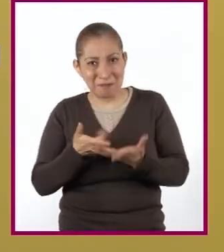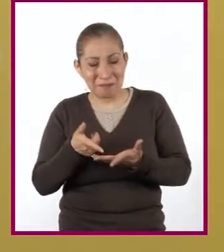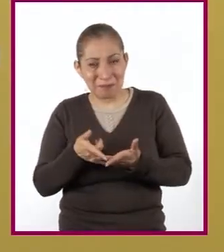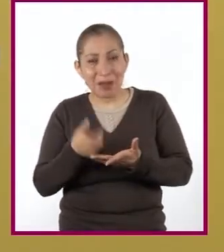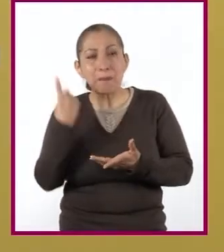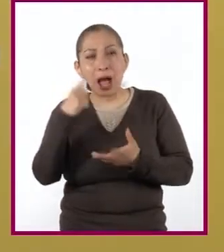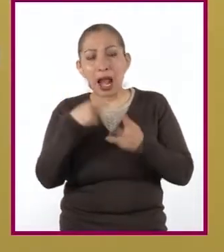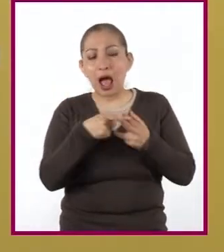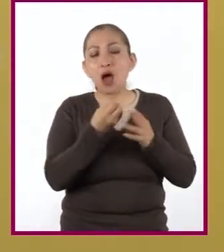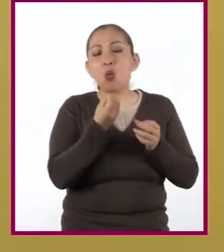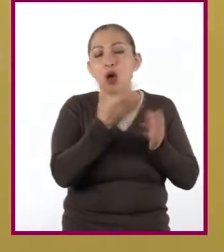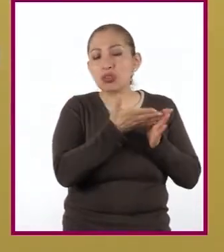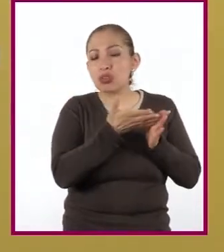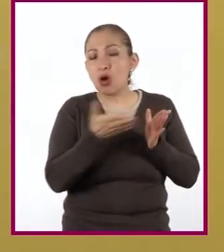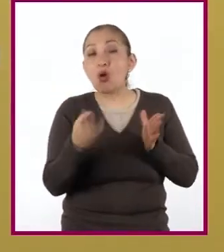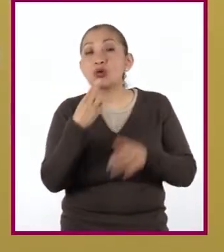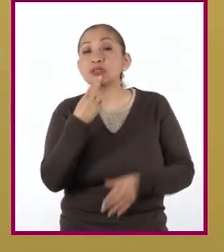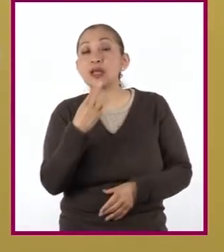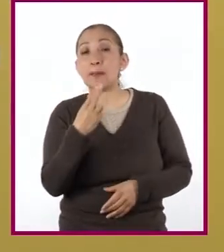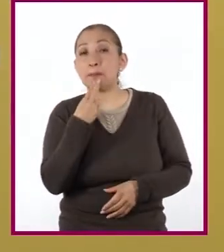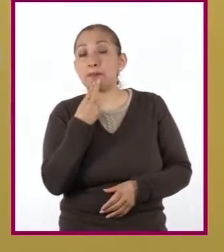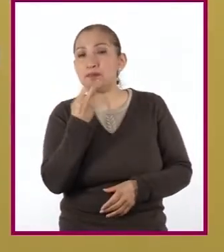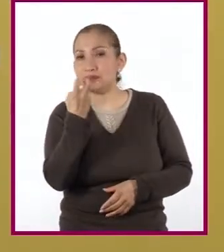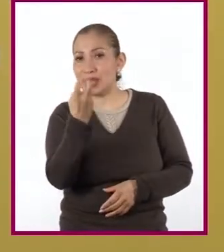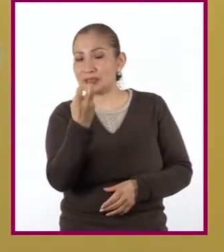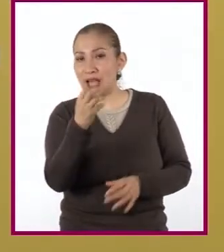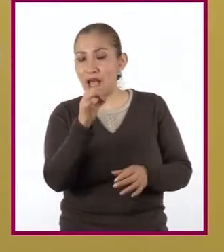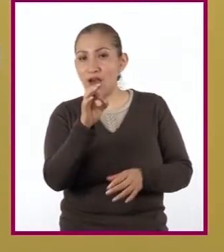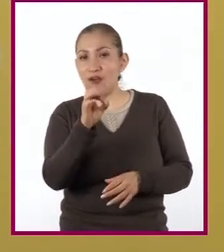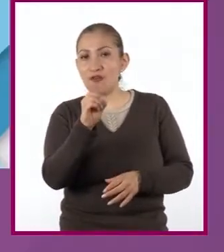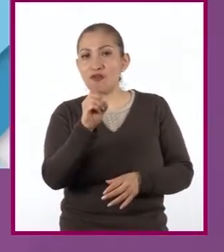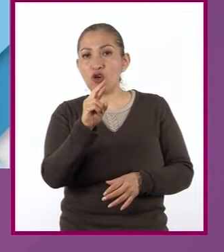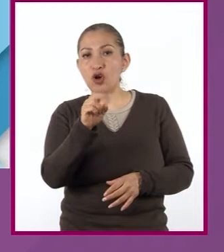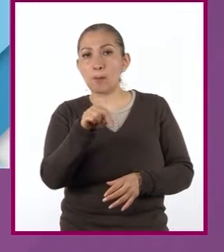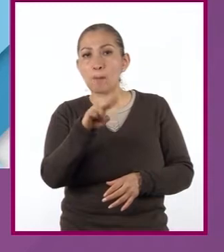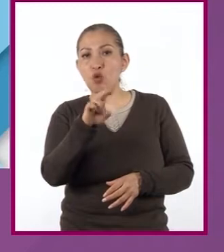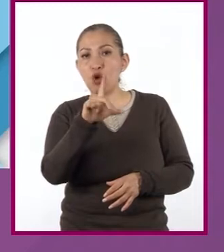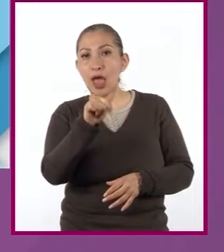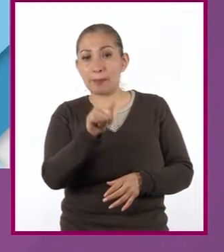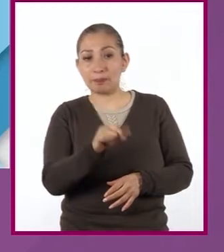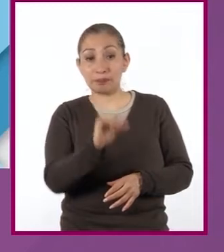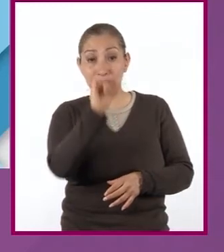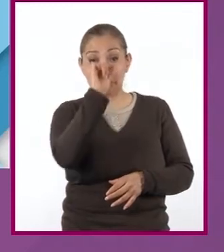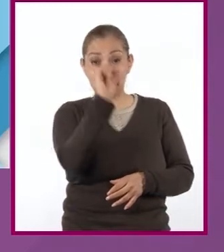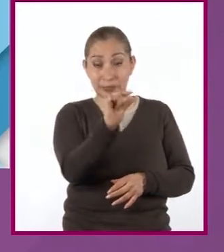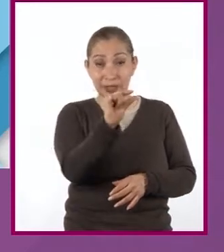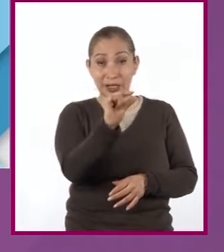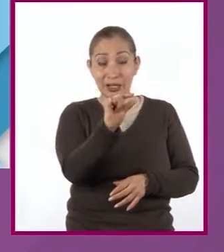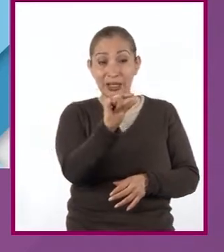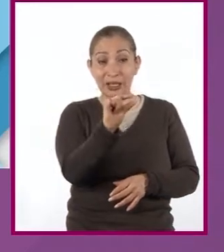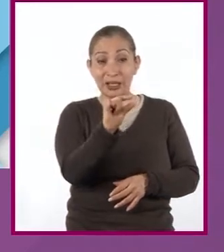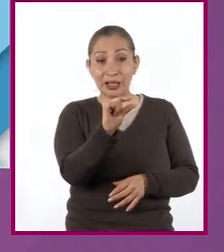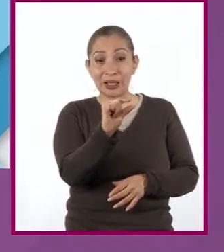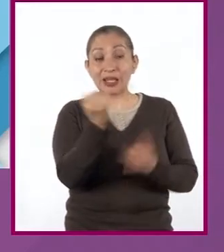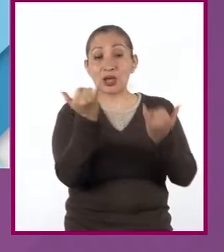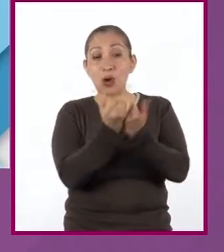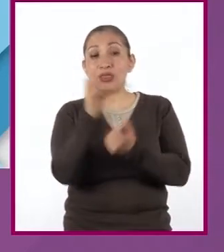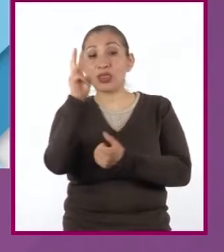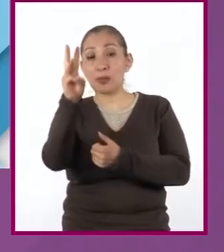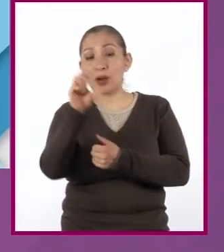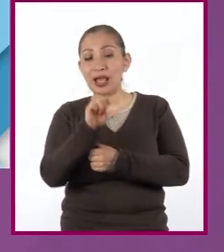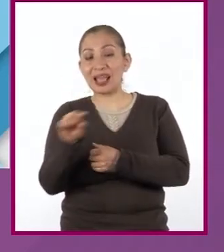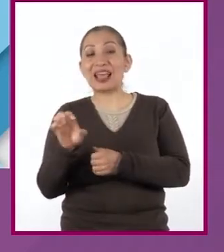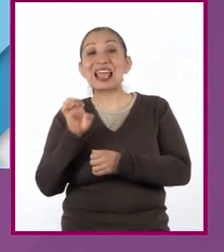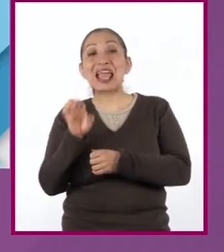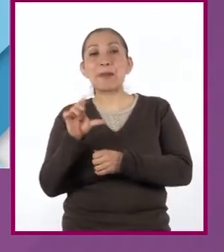para calcularla vamos a utilizar la siguiente fórmula: E minúscula igual a W